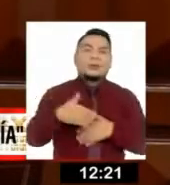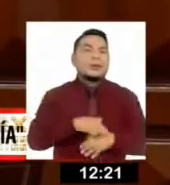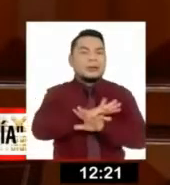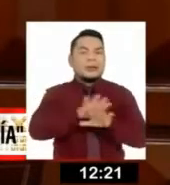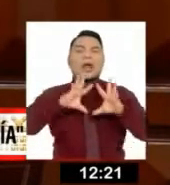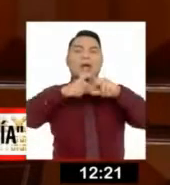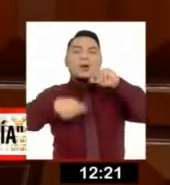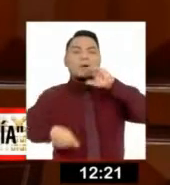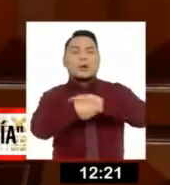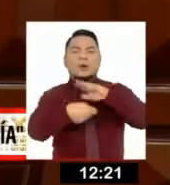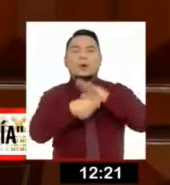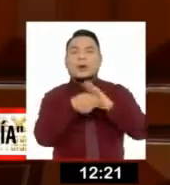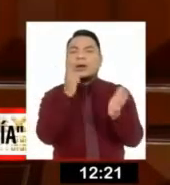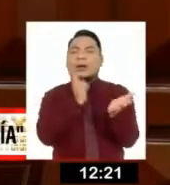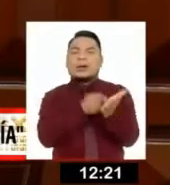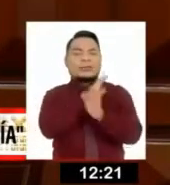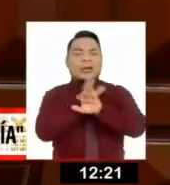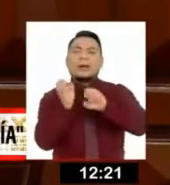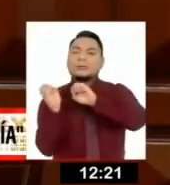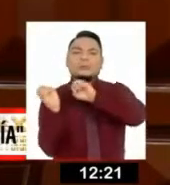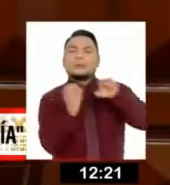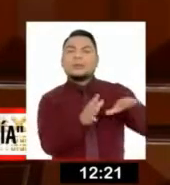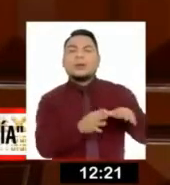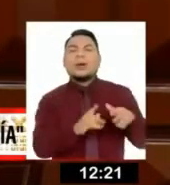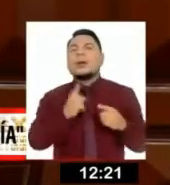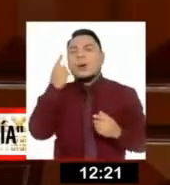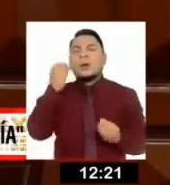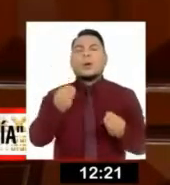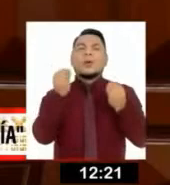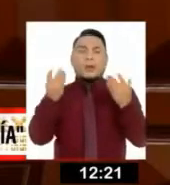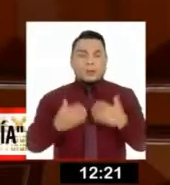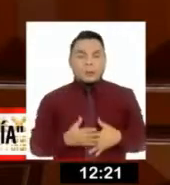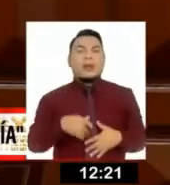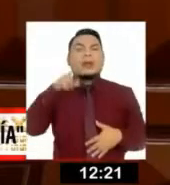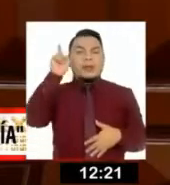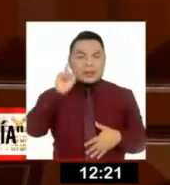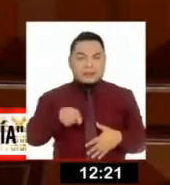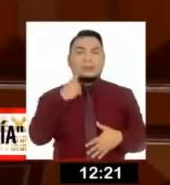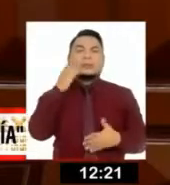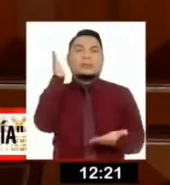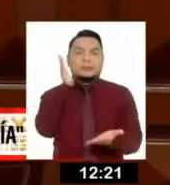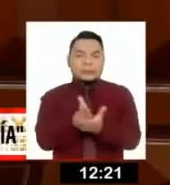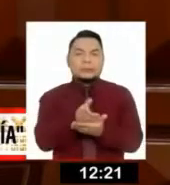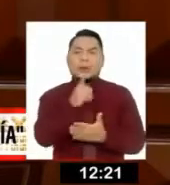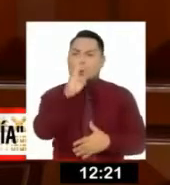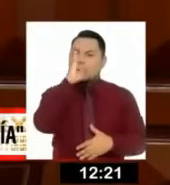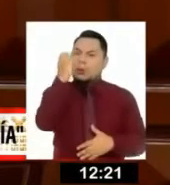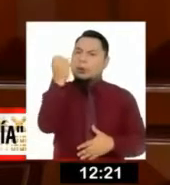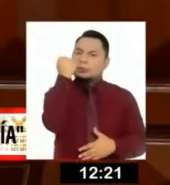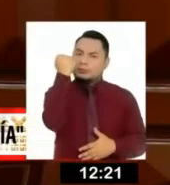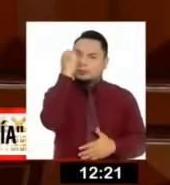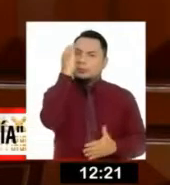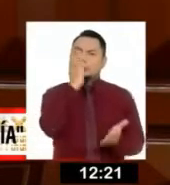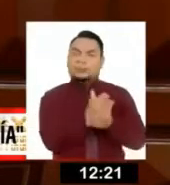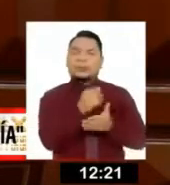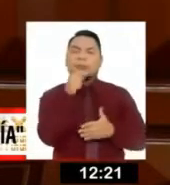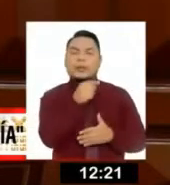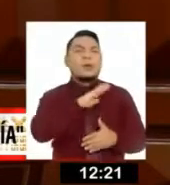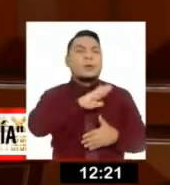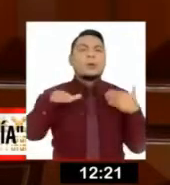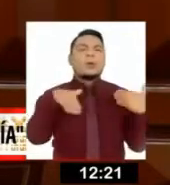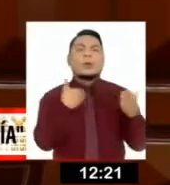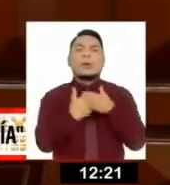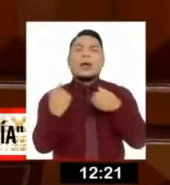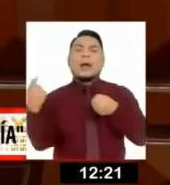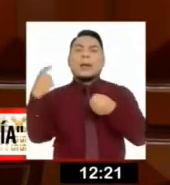la corrupción, pero para eso tenemos que sancionar con dureza y firmeza a todos los